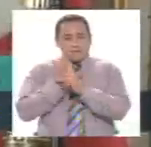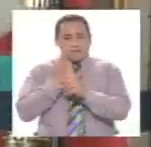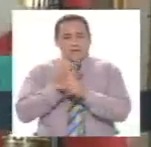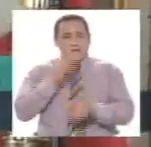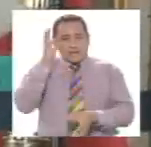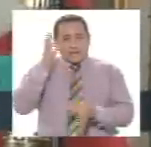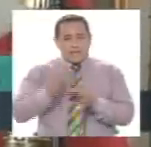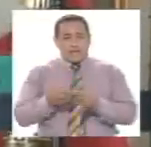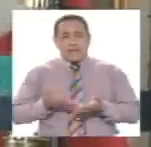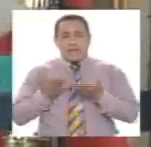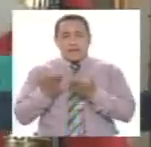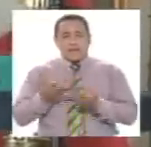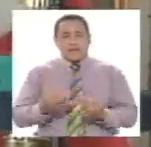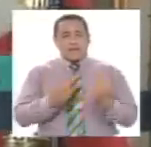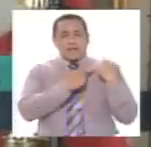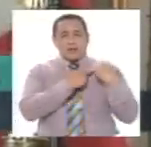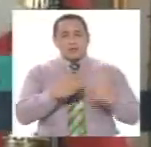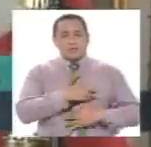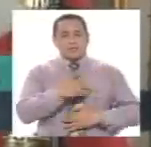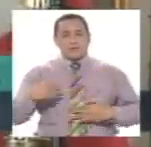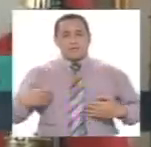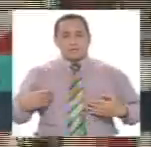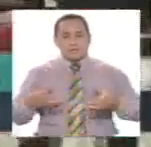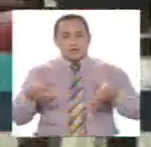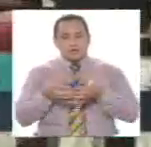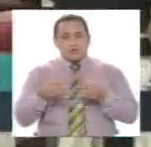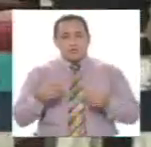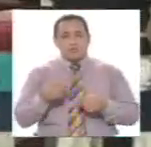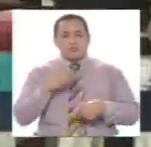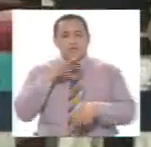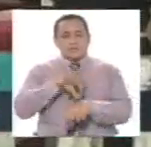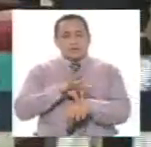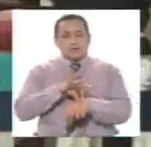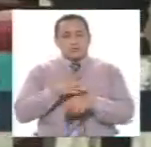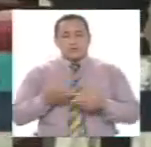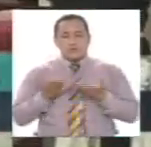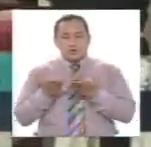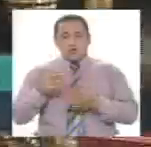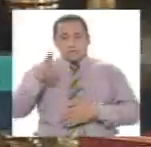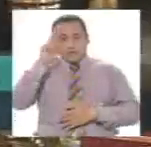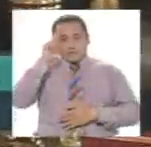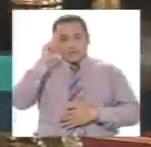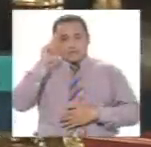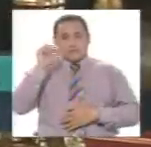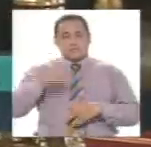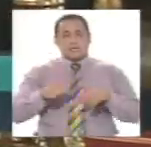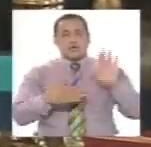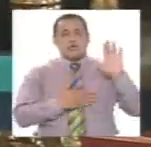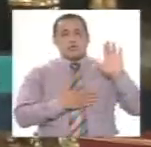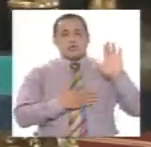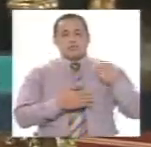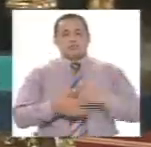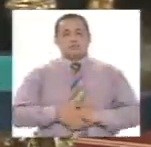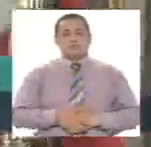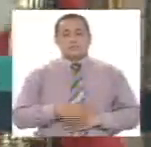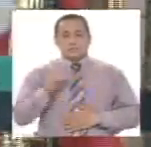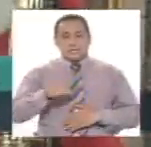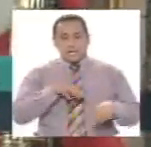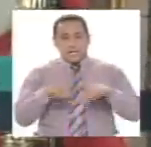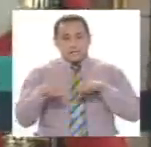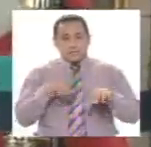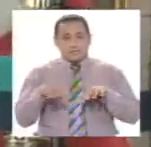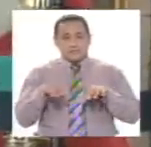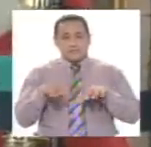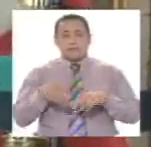fielmente el cargo de ministra de Estado en el despacho de Salud que os confío. Sí, juro. Si así lo